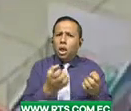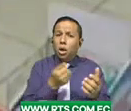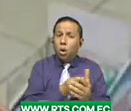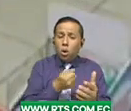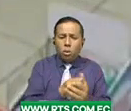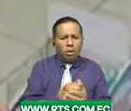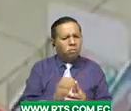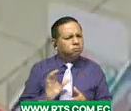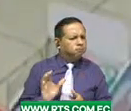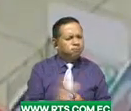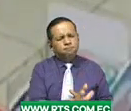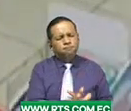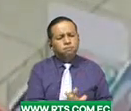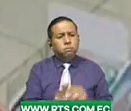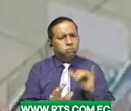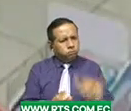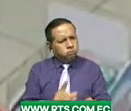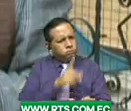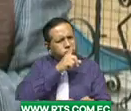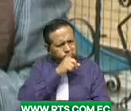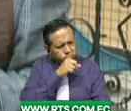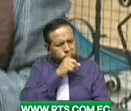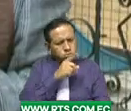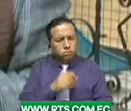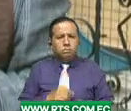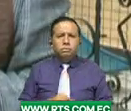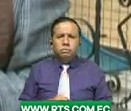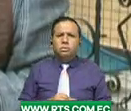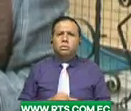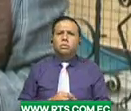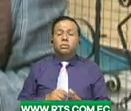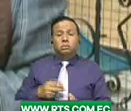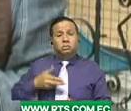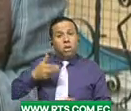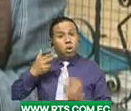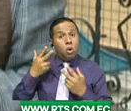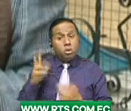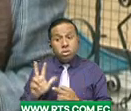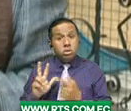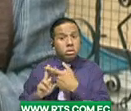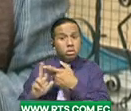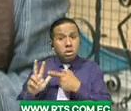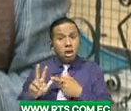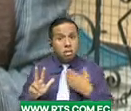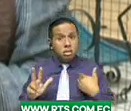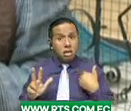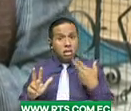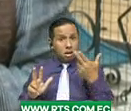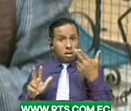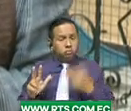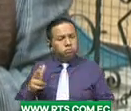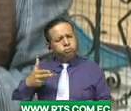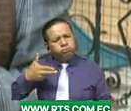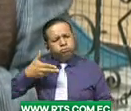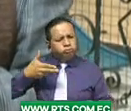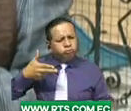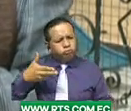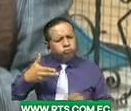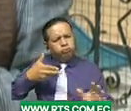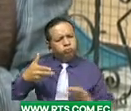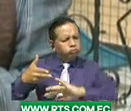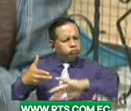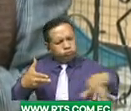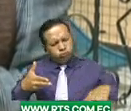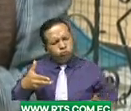zona de atención y que se quede quieto. Los tres estaban con armas, al cliente lo arrinconaron hacia un lado y luego lo